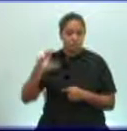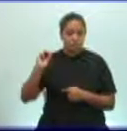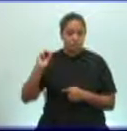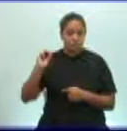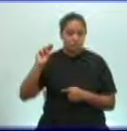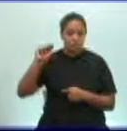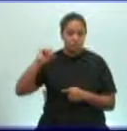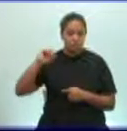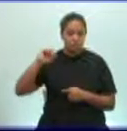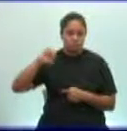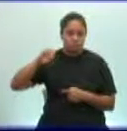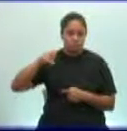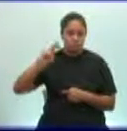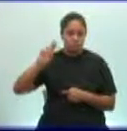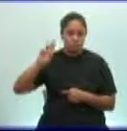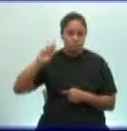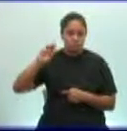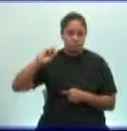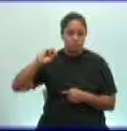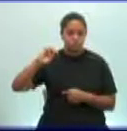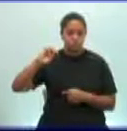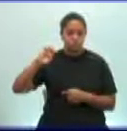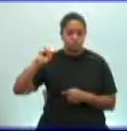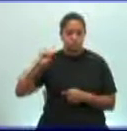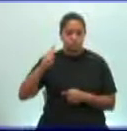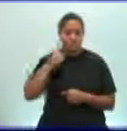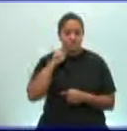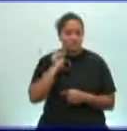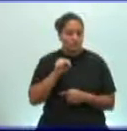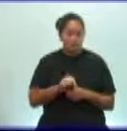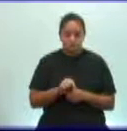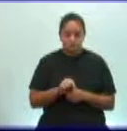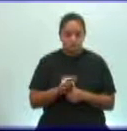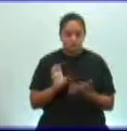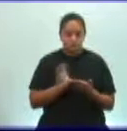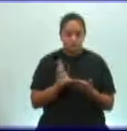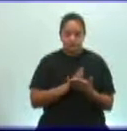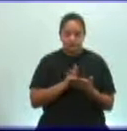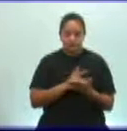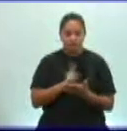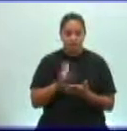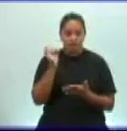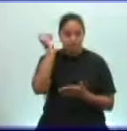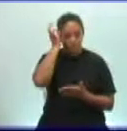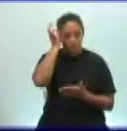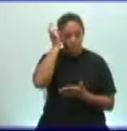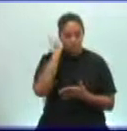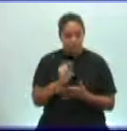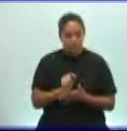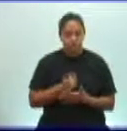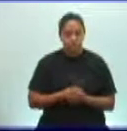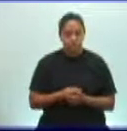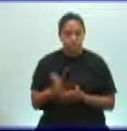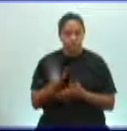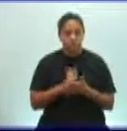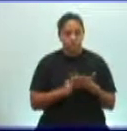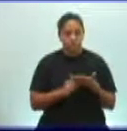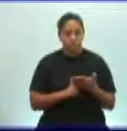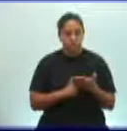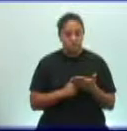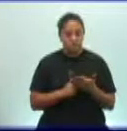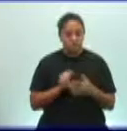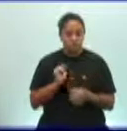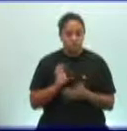libro de texto de español. Tomemos nota de las conjunciones o sea, copiando en la libreta, el